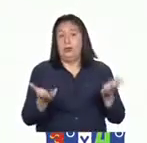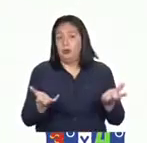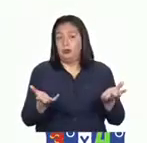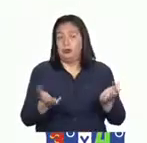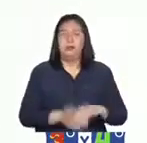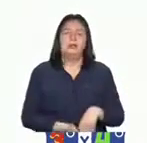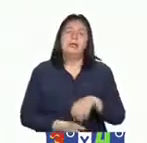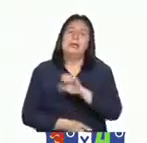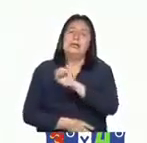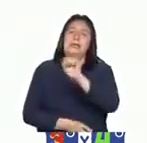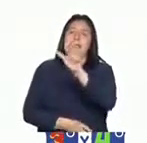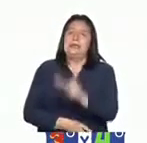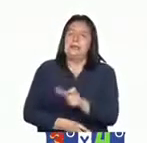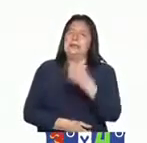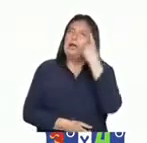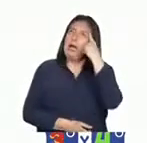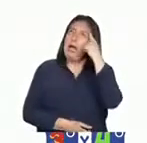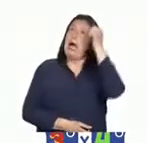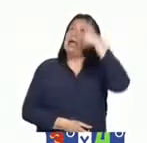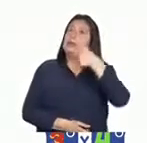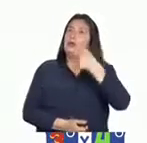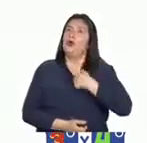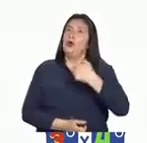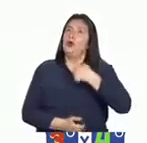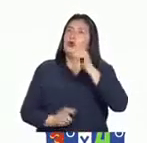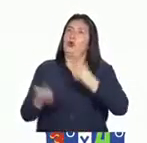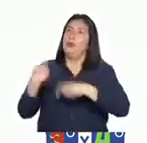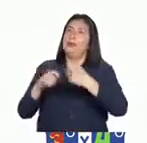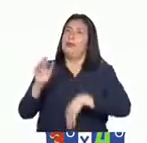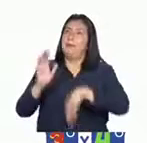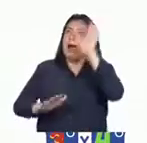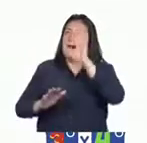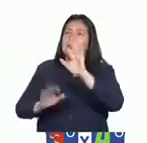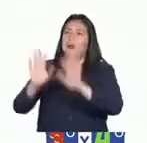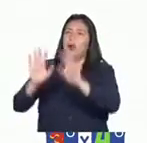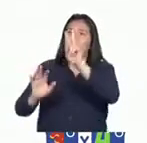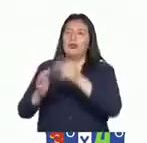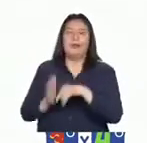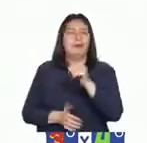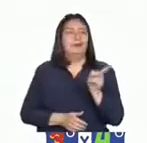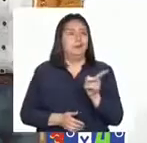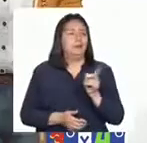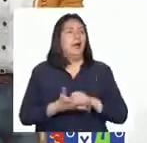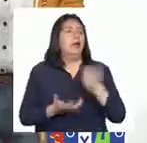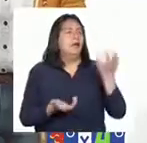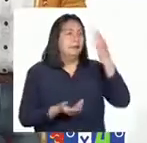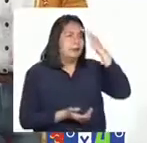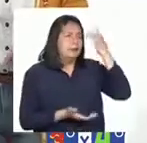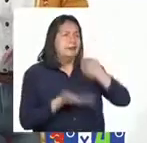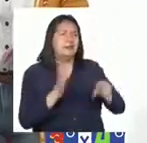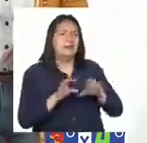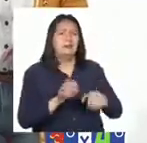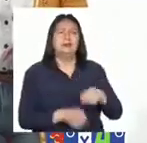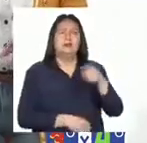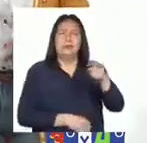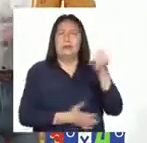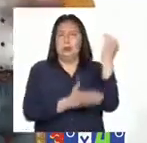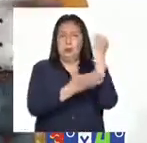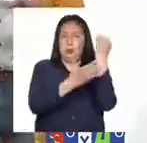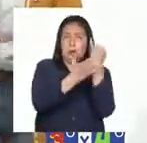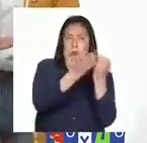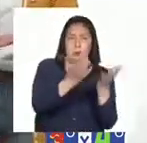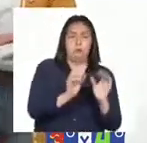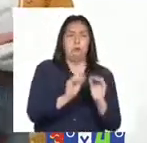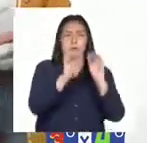Entonces, Sisa recordó que ella había vendido 12 ponchos más que Quilla. Para saber qué operación realizar, trazaron un esquema en